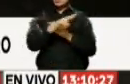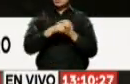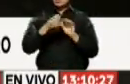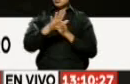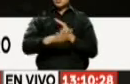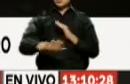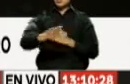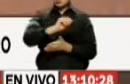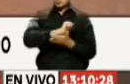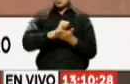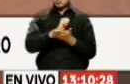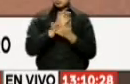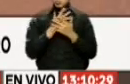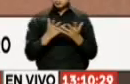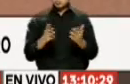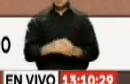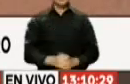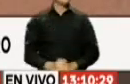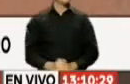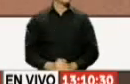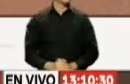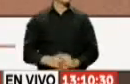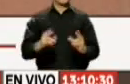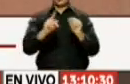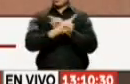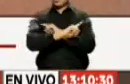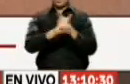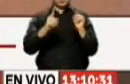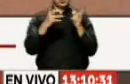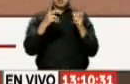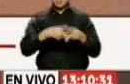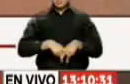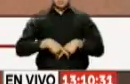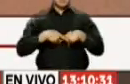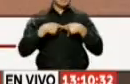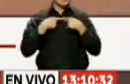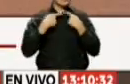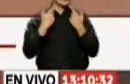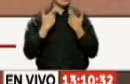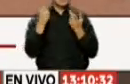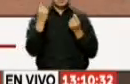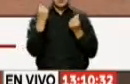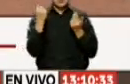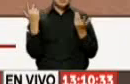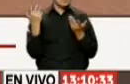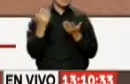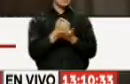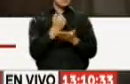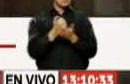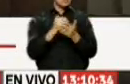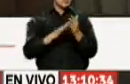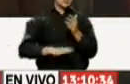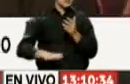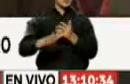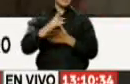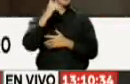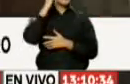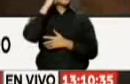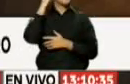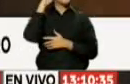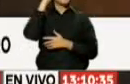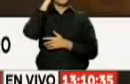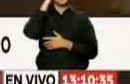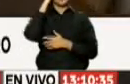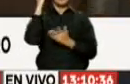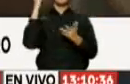Grazuay. El pueblo ecuatoriano que no quiere vivir explotando la riqueza del subsuelo. Nos preocupamos igualmente por